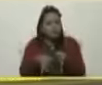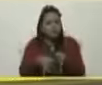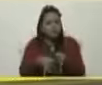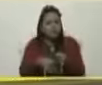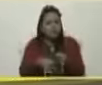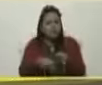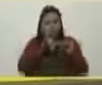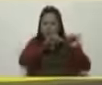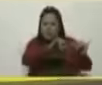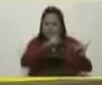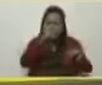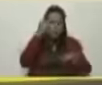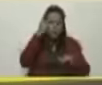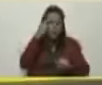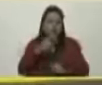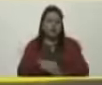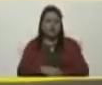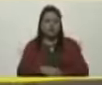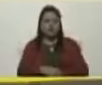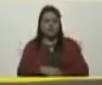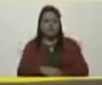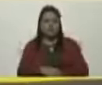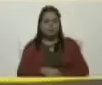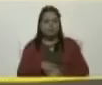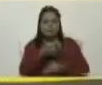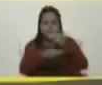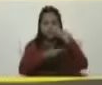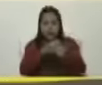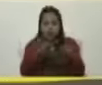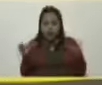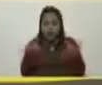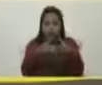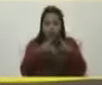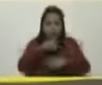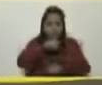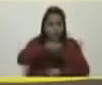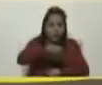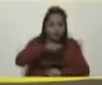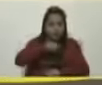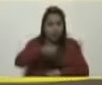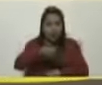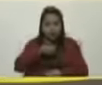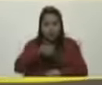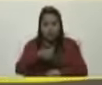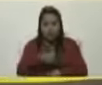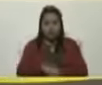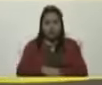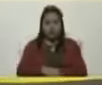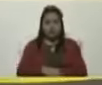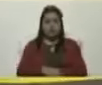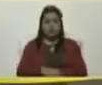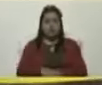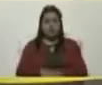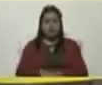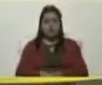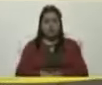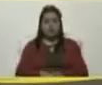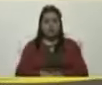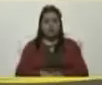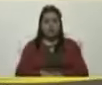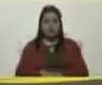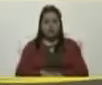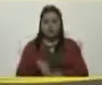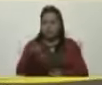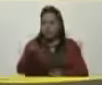día que hice la rueda de prensa, que usted, bueno, muy